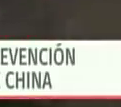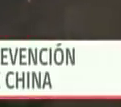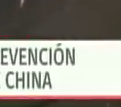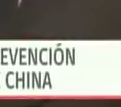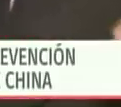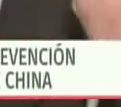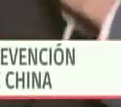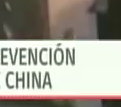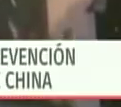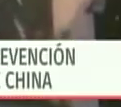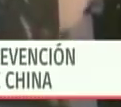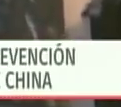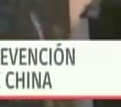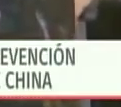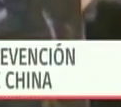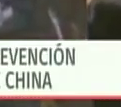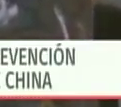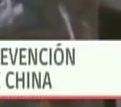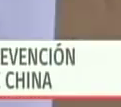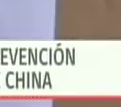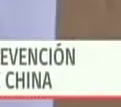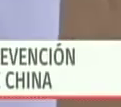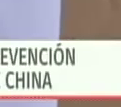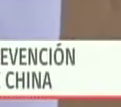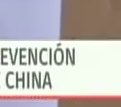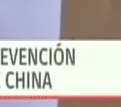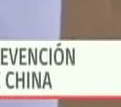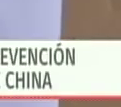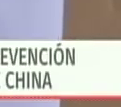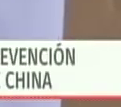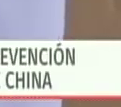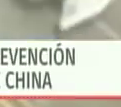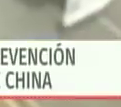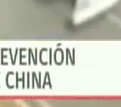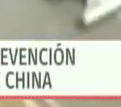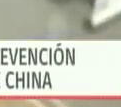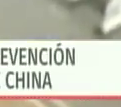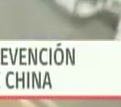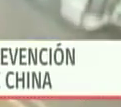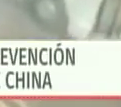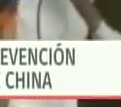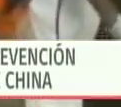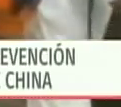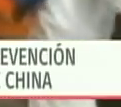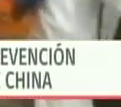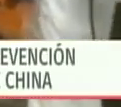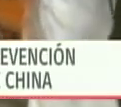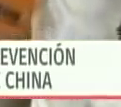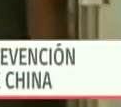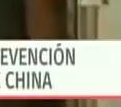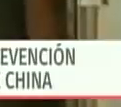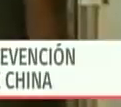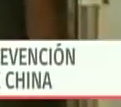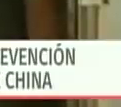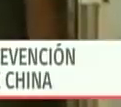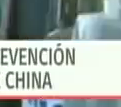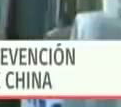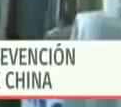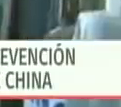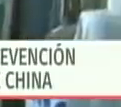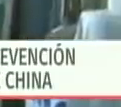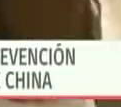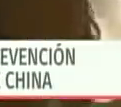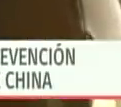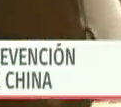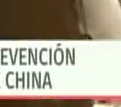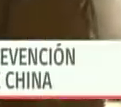tiene fronteras. Tenemos que trabajar mutuamente. Las medidas que tomó el gobierno venezolano es muy eficaz, porque los nuevos casos